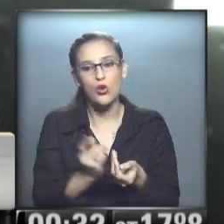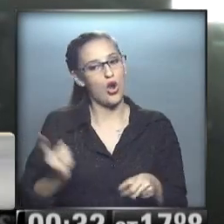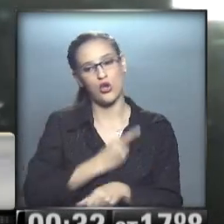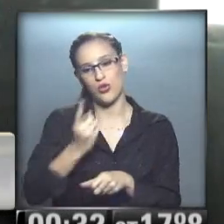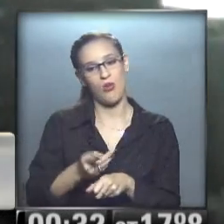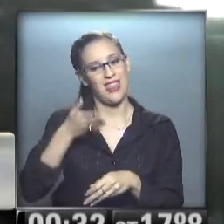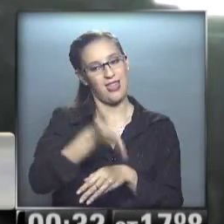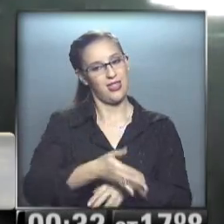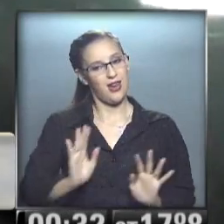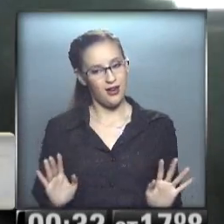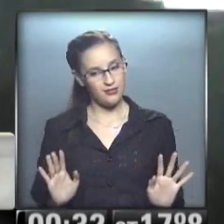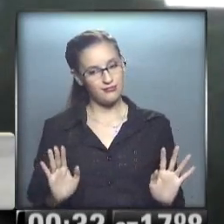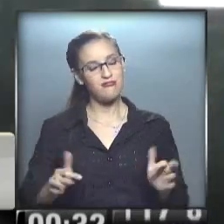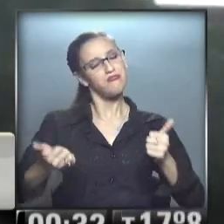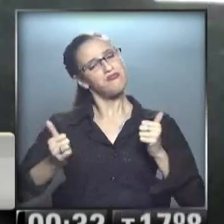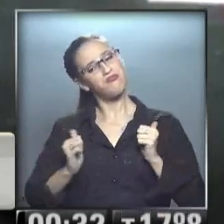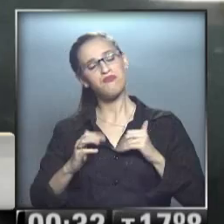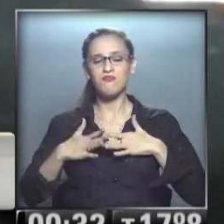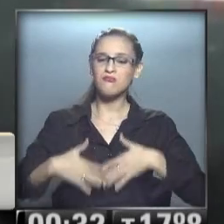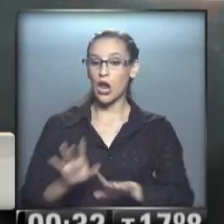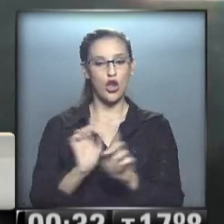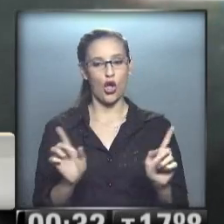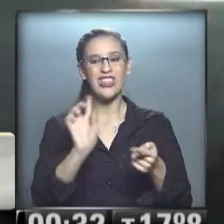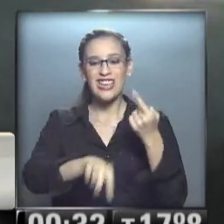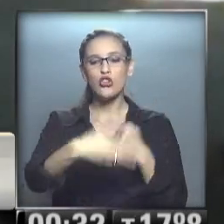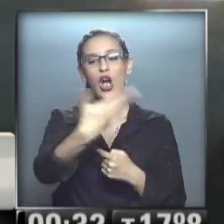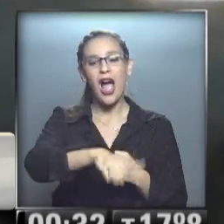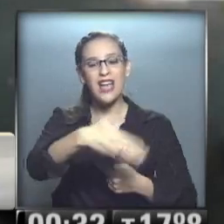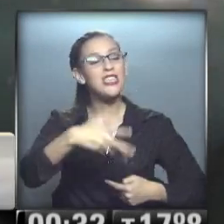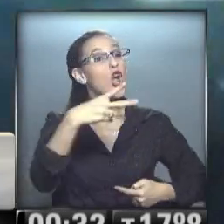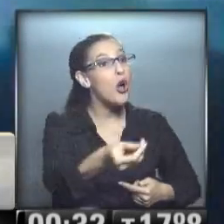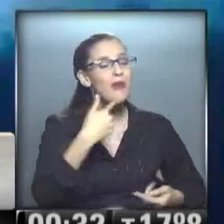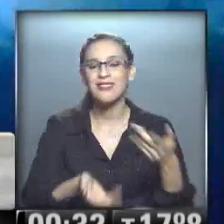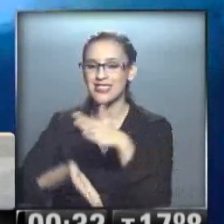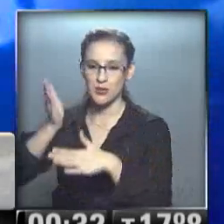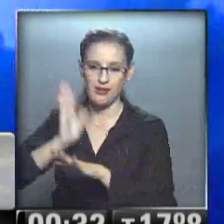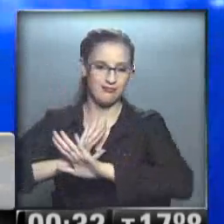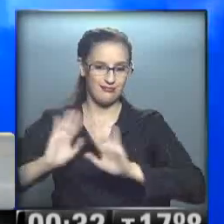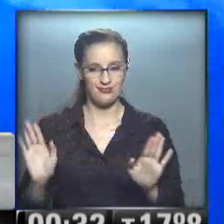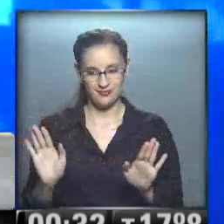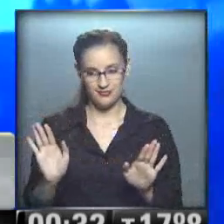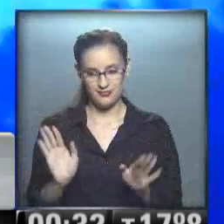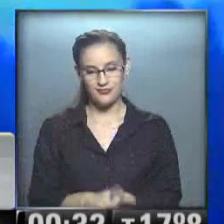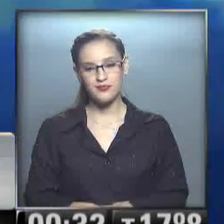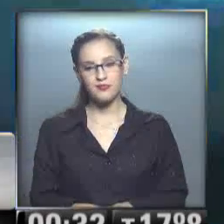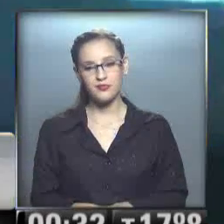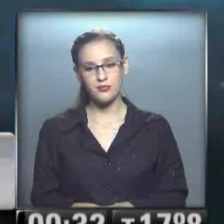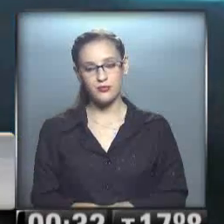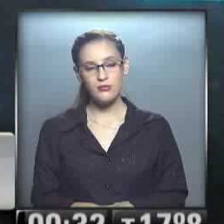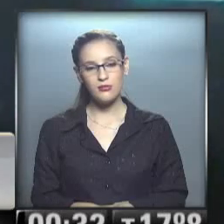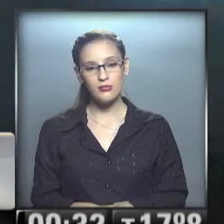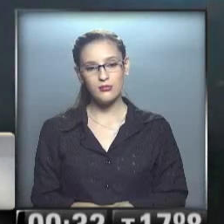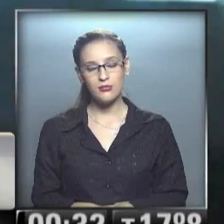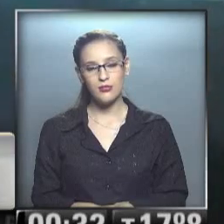y sentarse tranquilamente, sino que eligen que uno pase por la vereda, compre y se vaya. Por otro lado, se comenta eso,